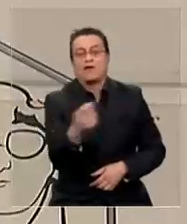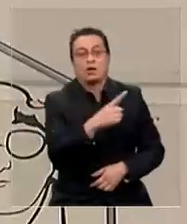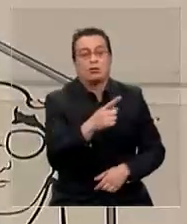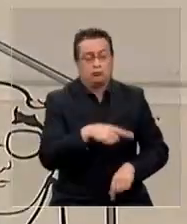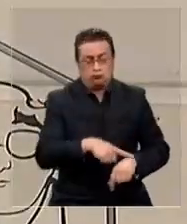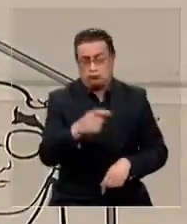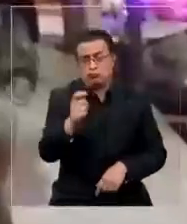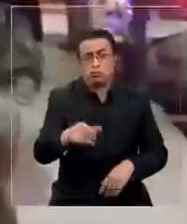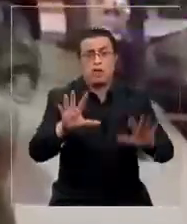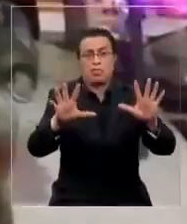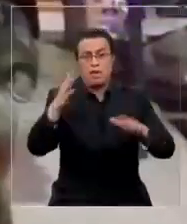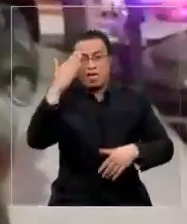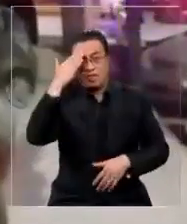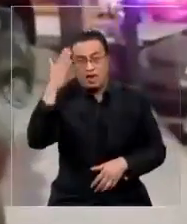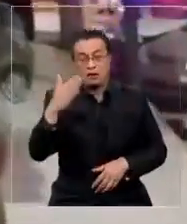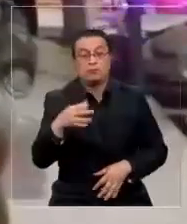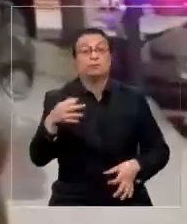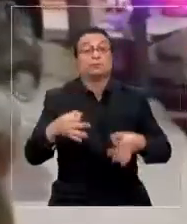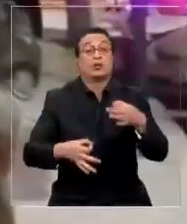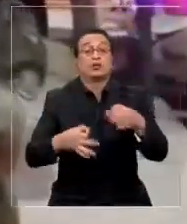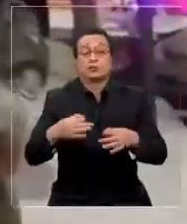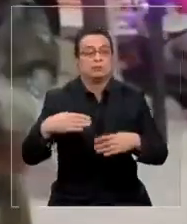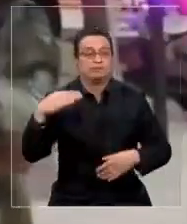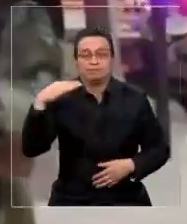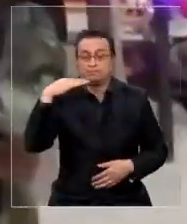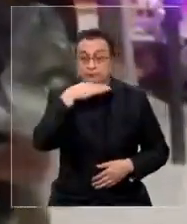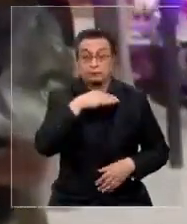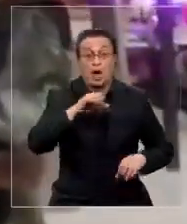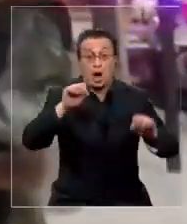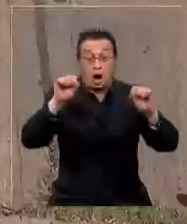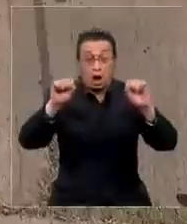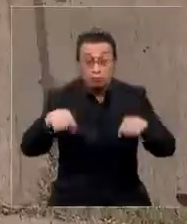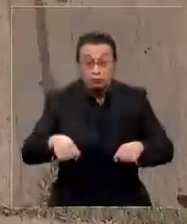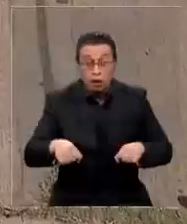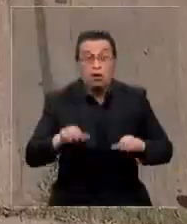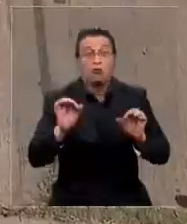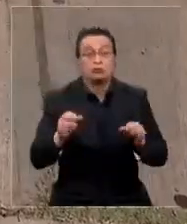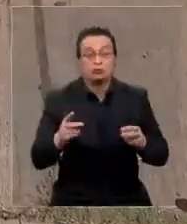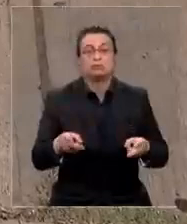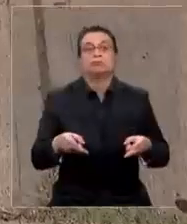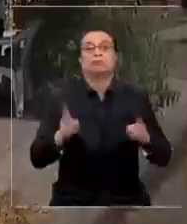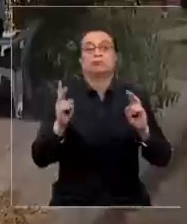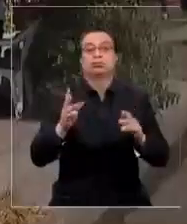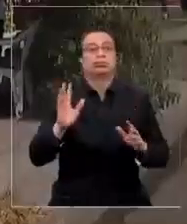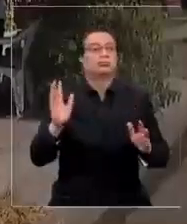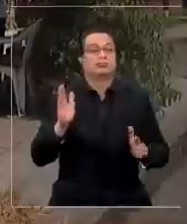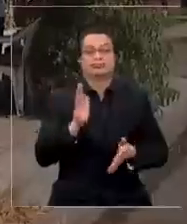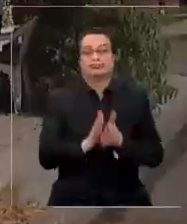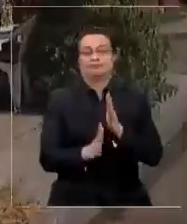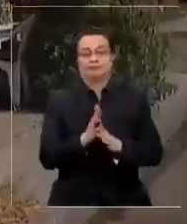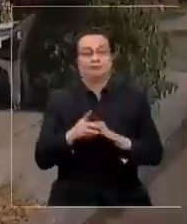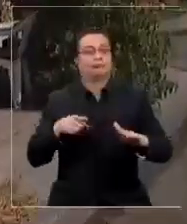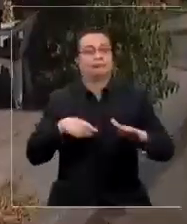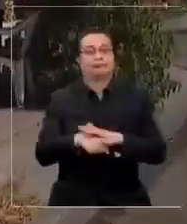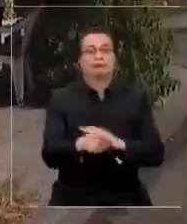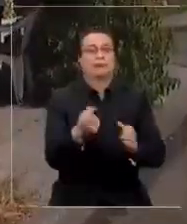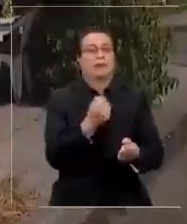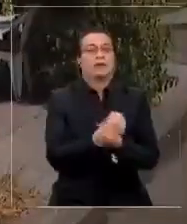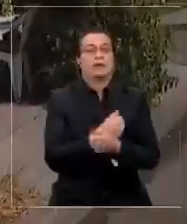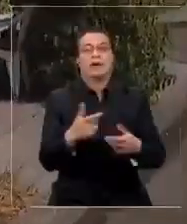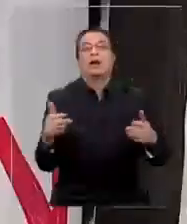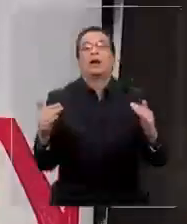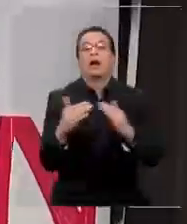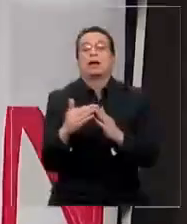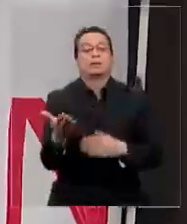tomar más de 10 días proceso judicial express que de ser aprobado incluso permitiría la rápida intervención de la fuerza pública para la devolución